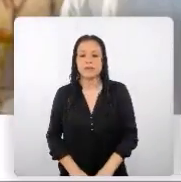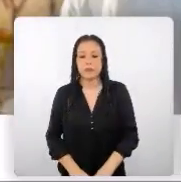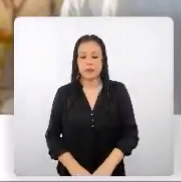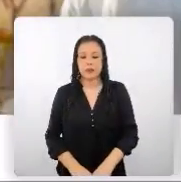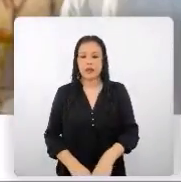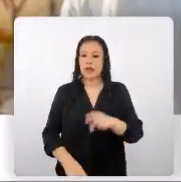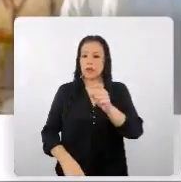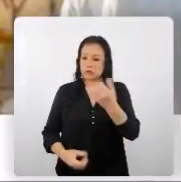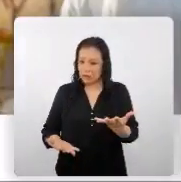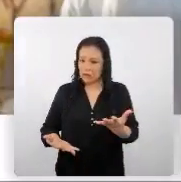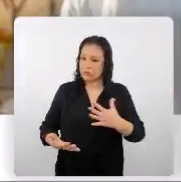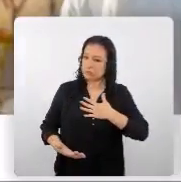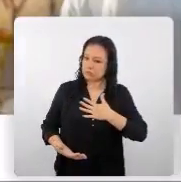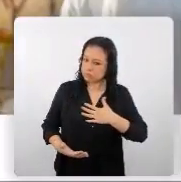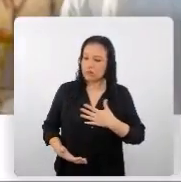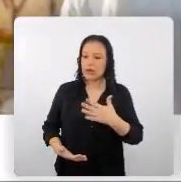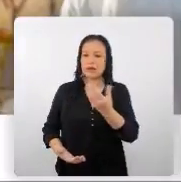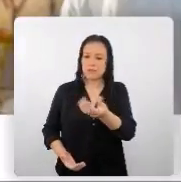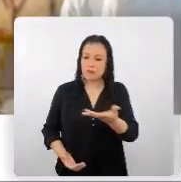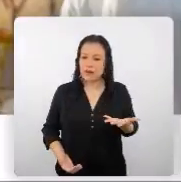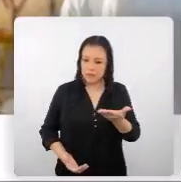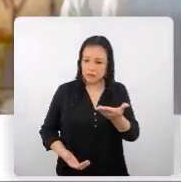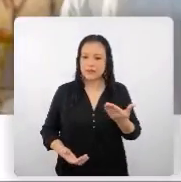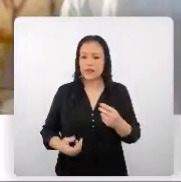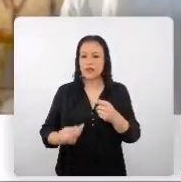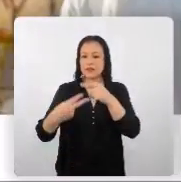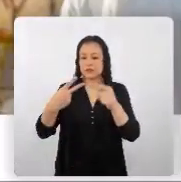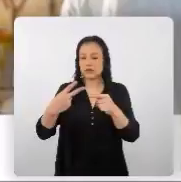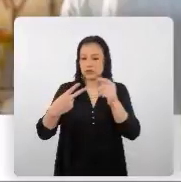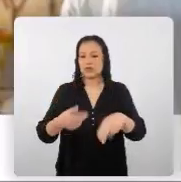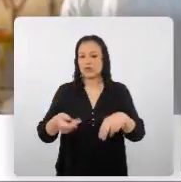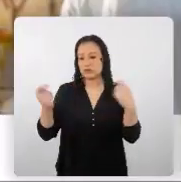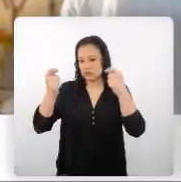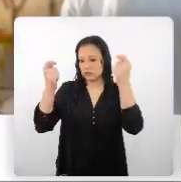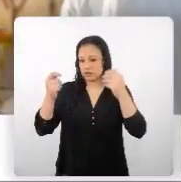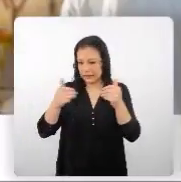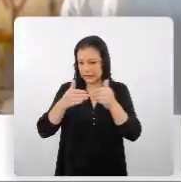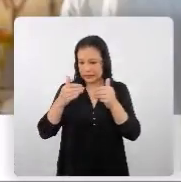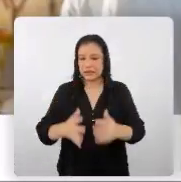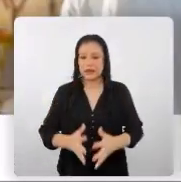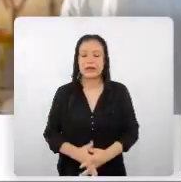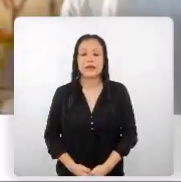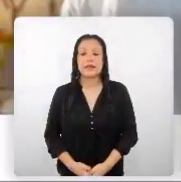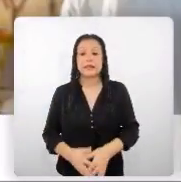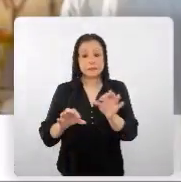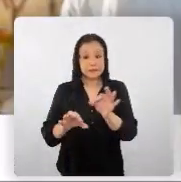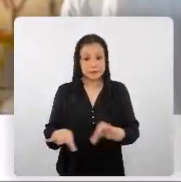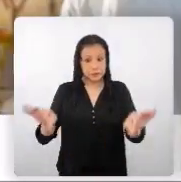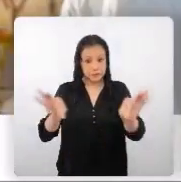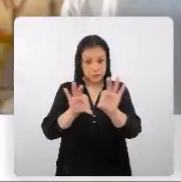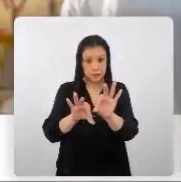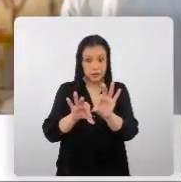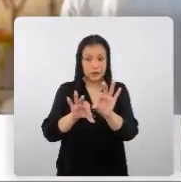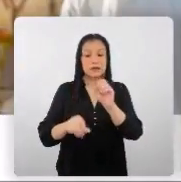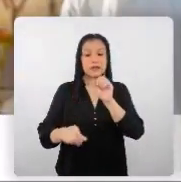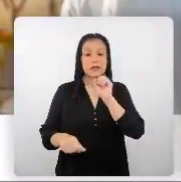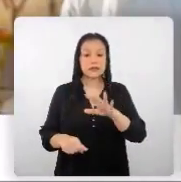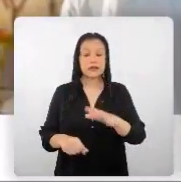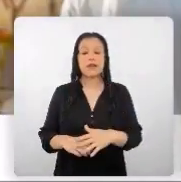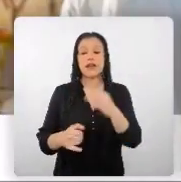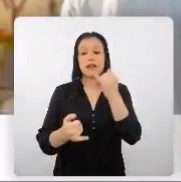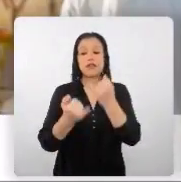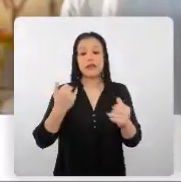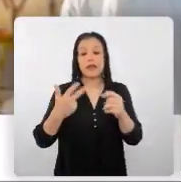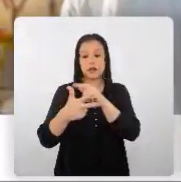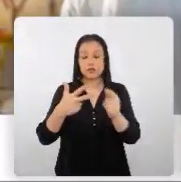Están cordialmente invitados a los dos eventos próximos. Es importante mencionar también que al finalizar los